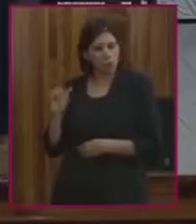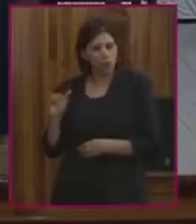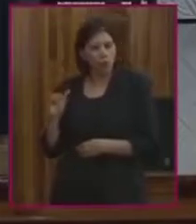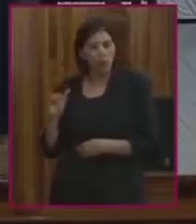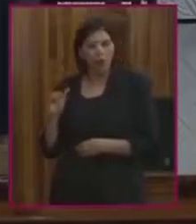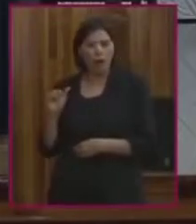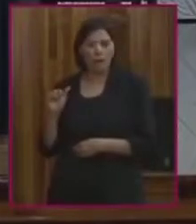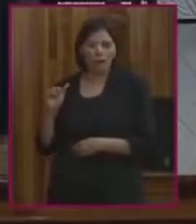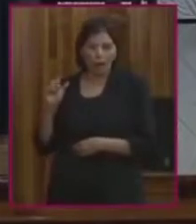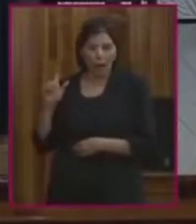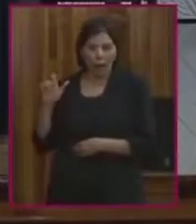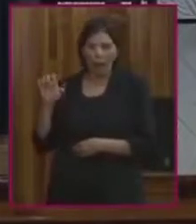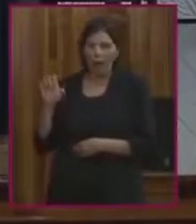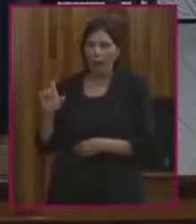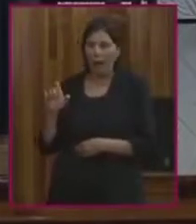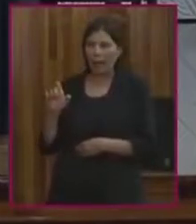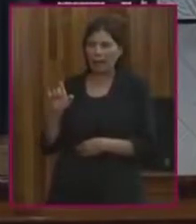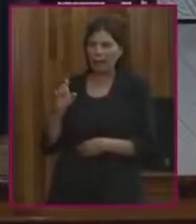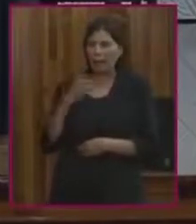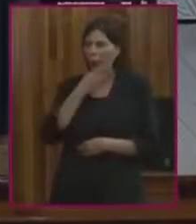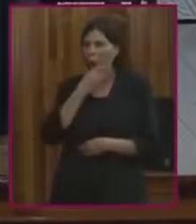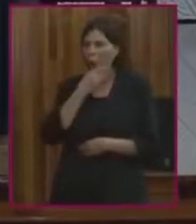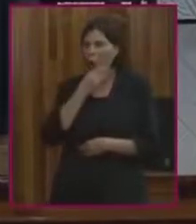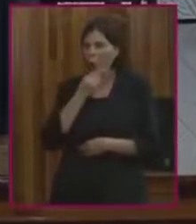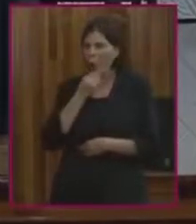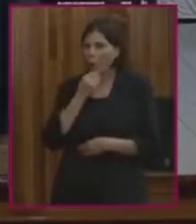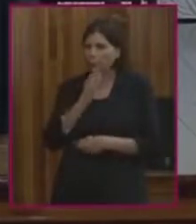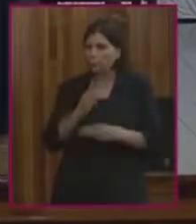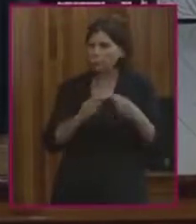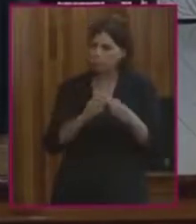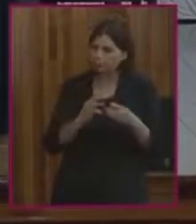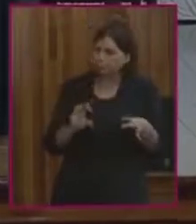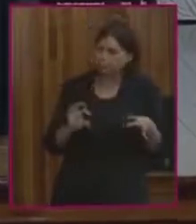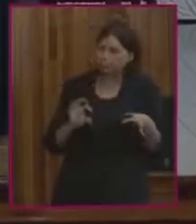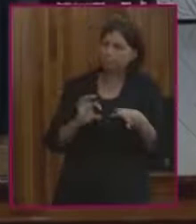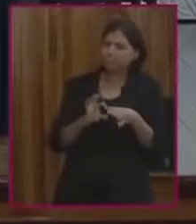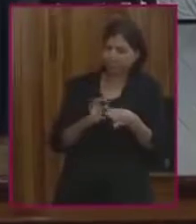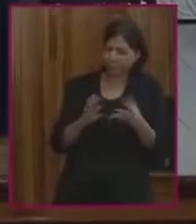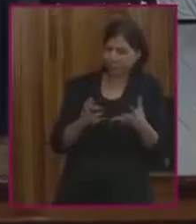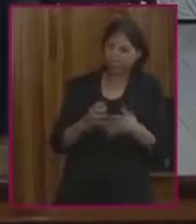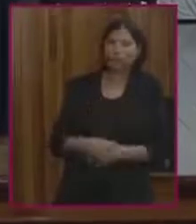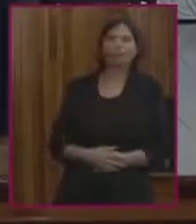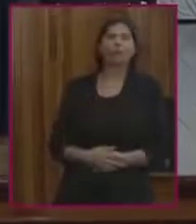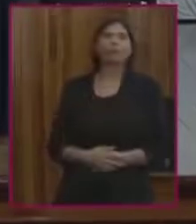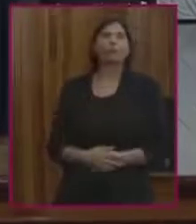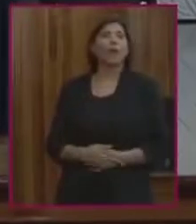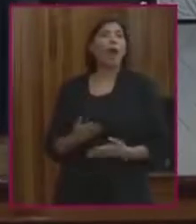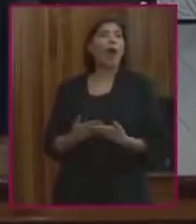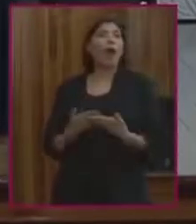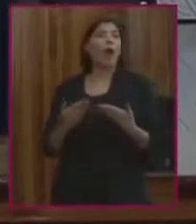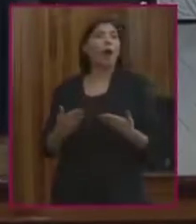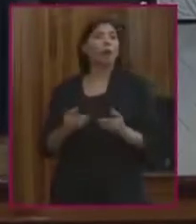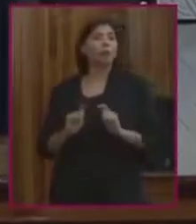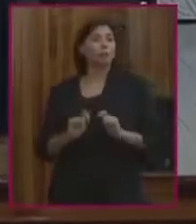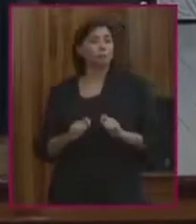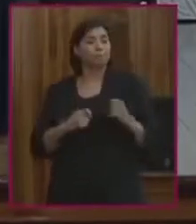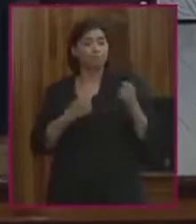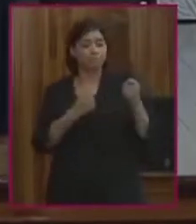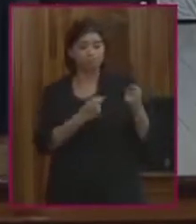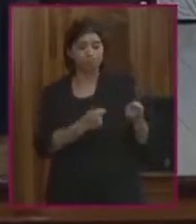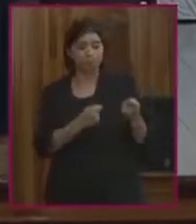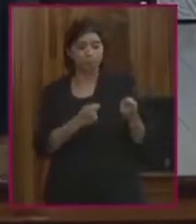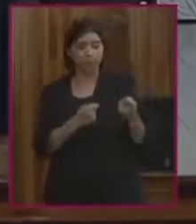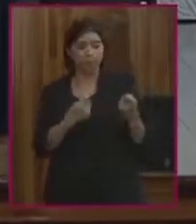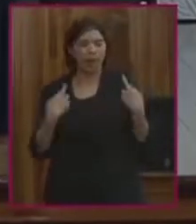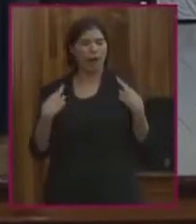hombre-mundo, pues sería excelente si realmente cambiamos esta filosofía. Muchas gracias. Vamos a darle la palabra a la maestra